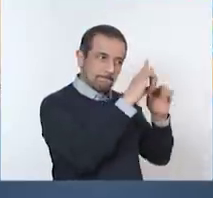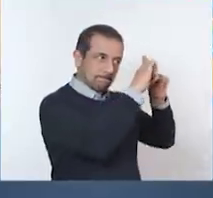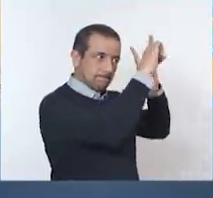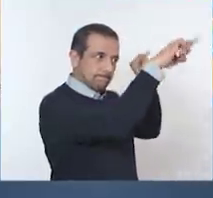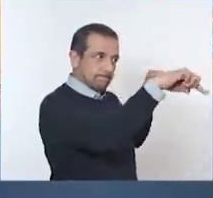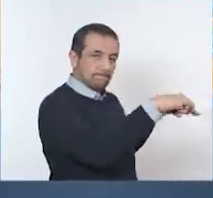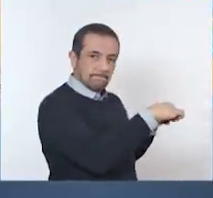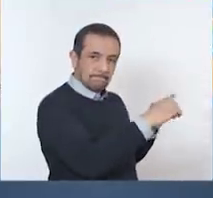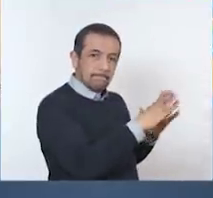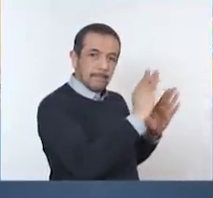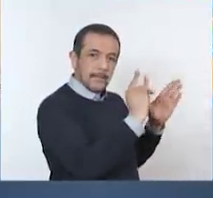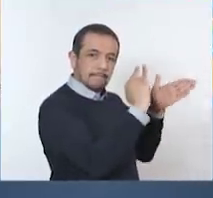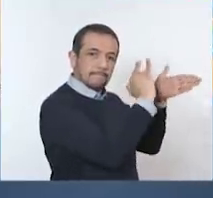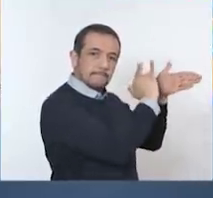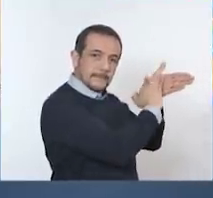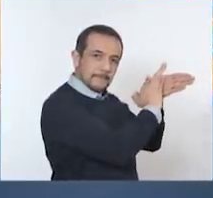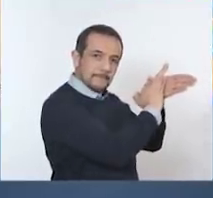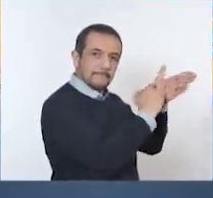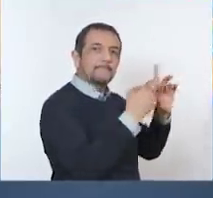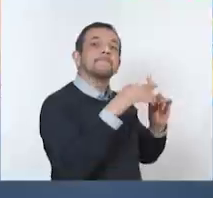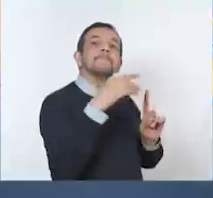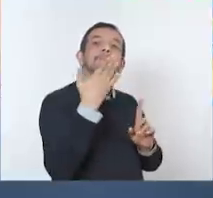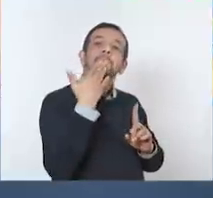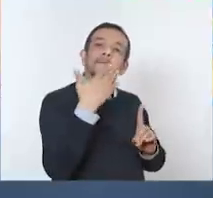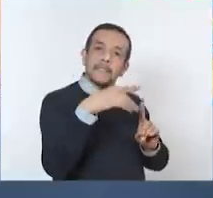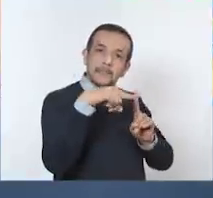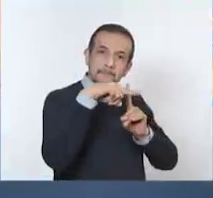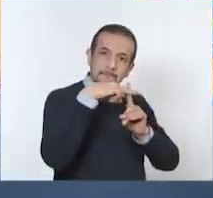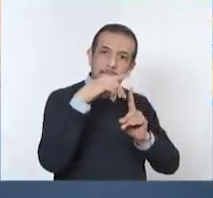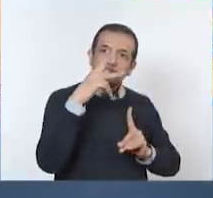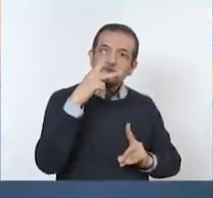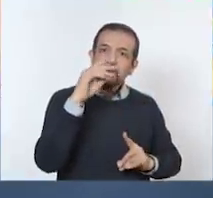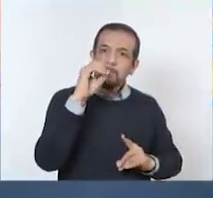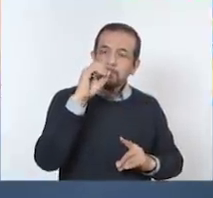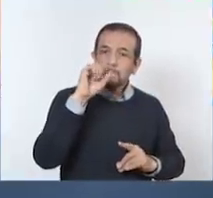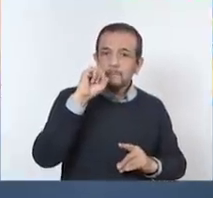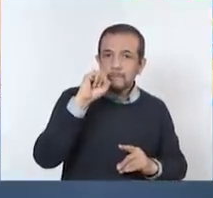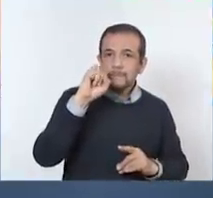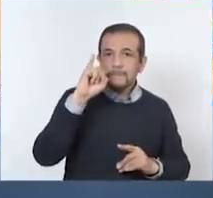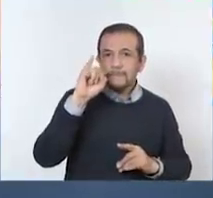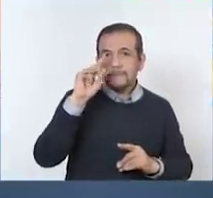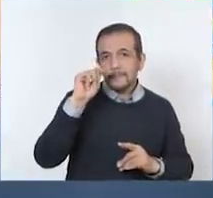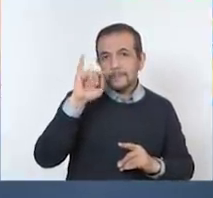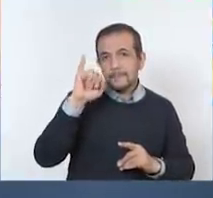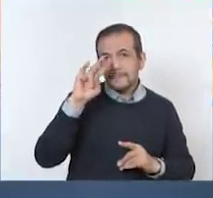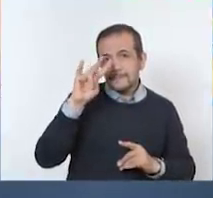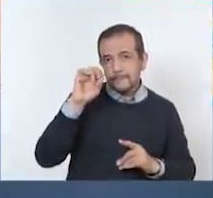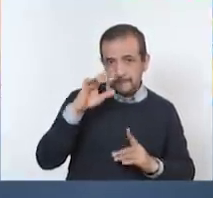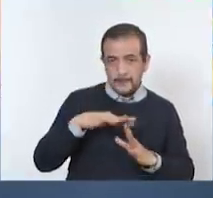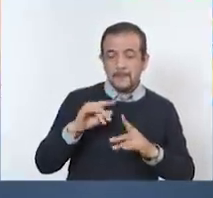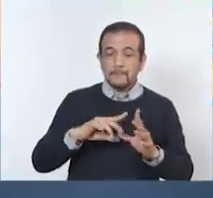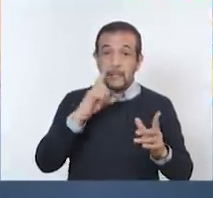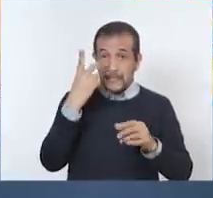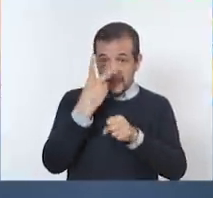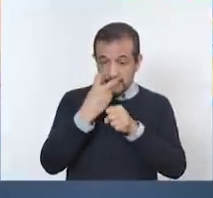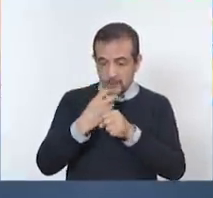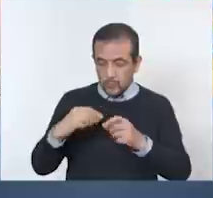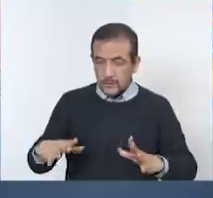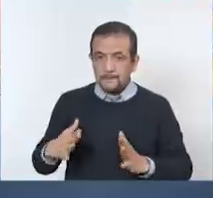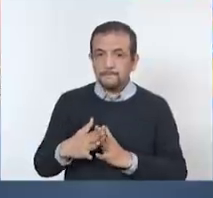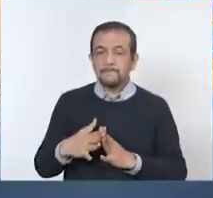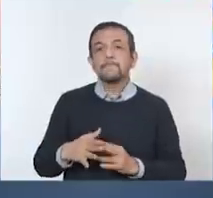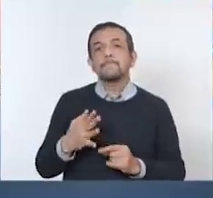directamente a consecuencias positivas. Muy bien. Pues vamos con la segunda.